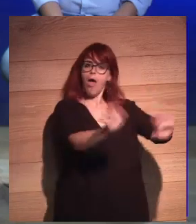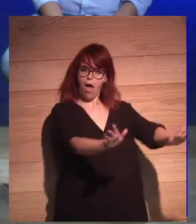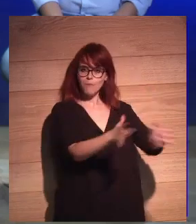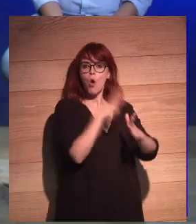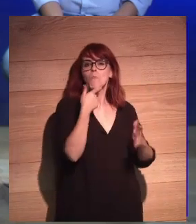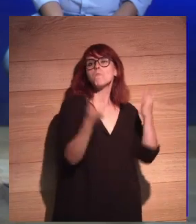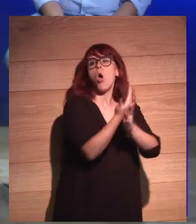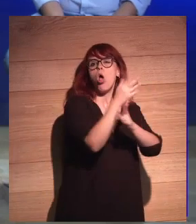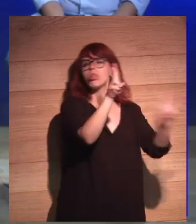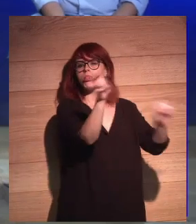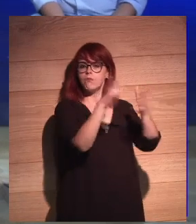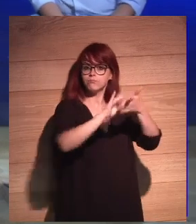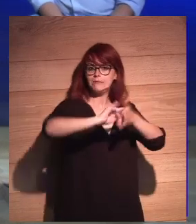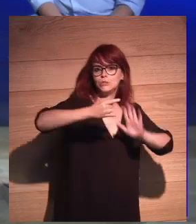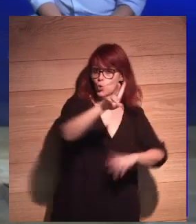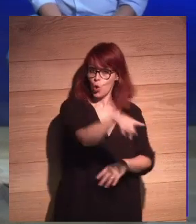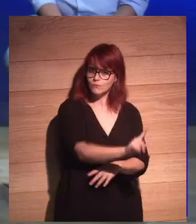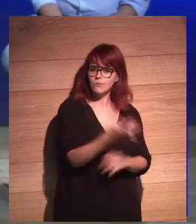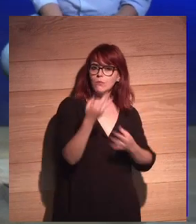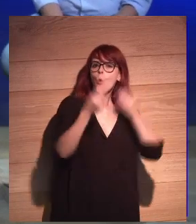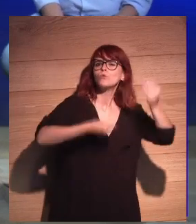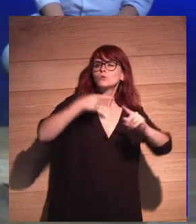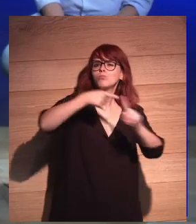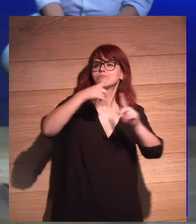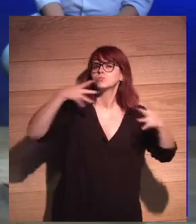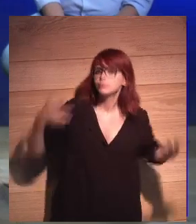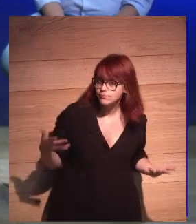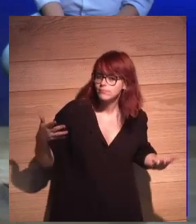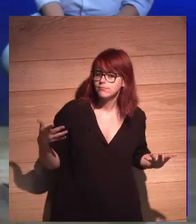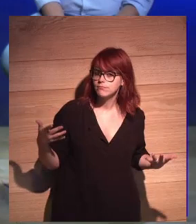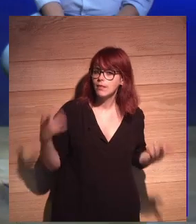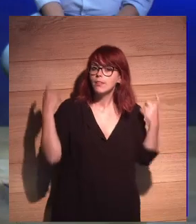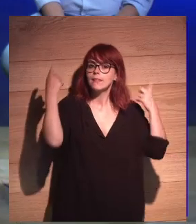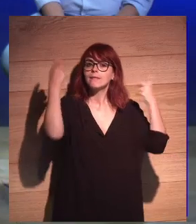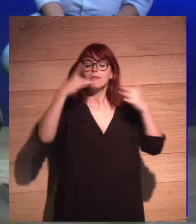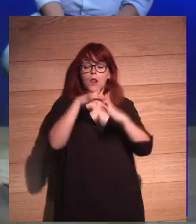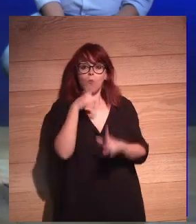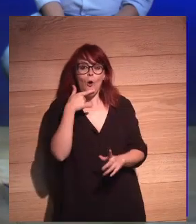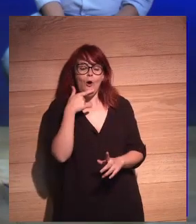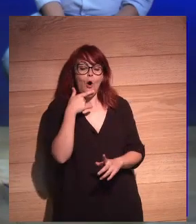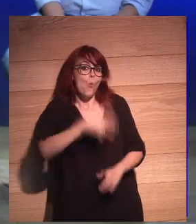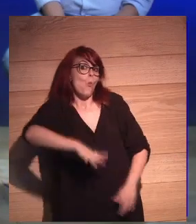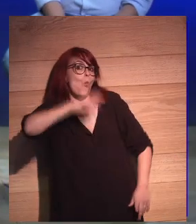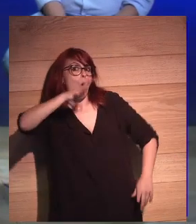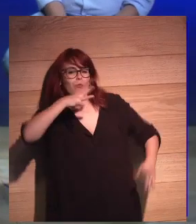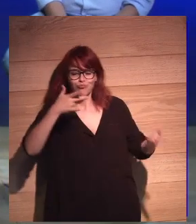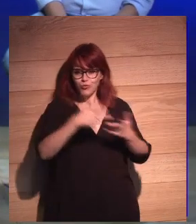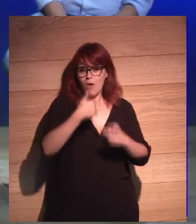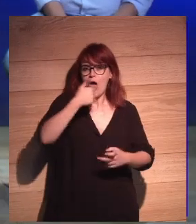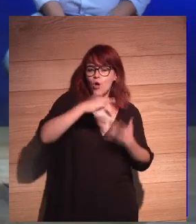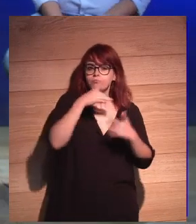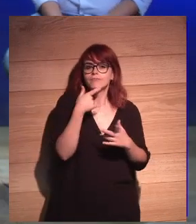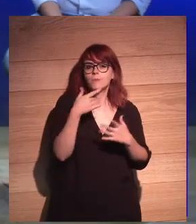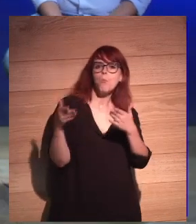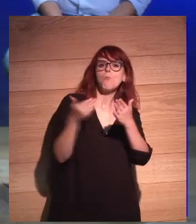O sea, ¿cómo hay que evitar ese efecto wow de, bueno, voy a meter... ¿Qué es lo que se lleva